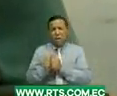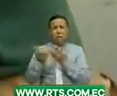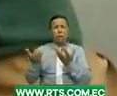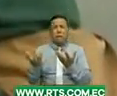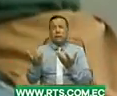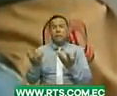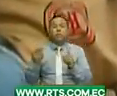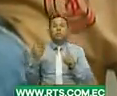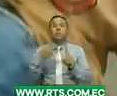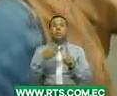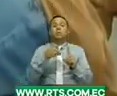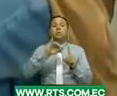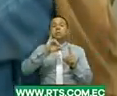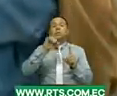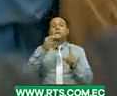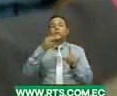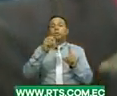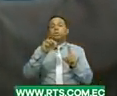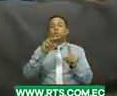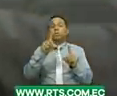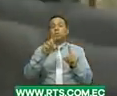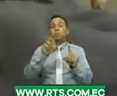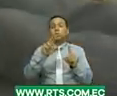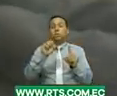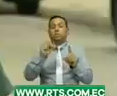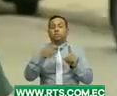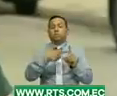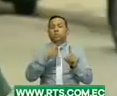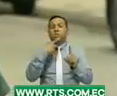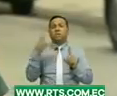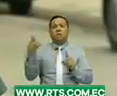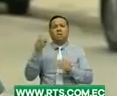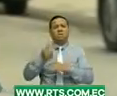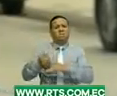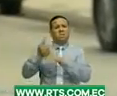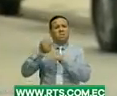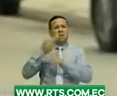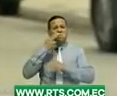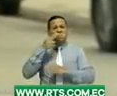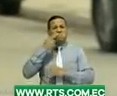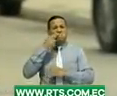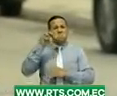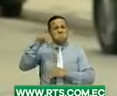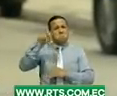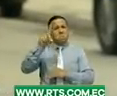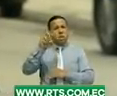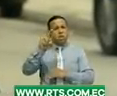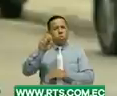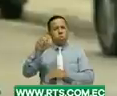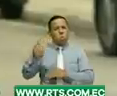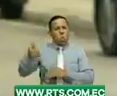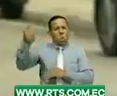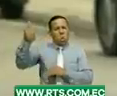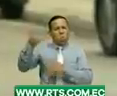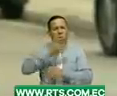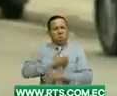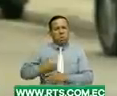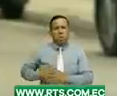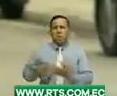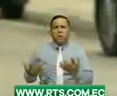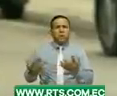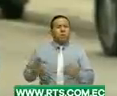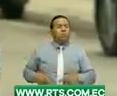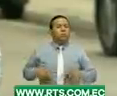sostiene Joe Anderson. Viví con el régimen ahorita que de Maduro, no se puede vivir. Uno trata